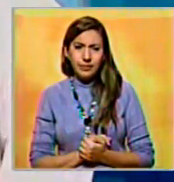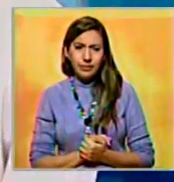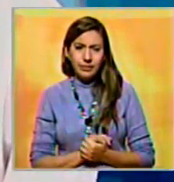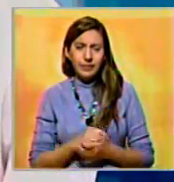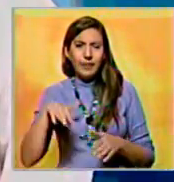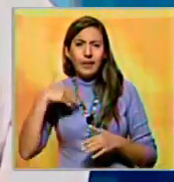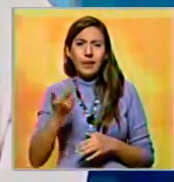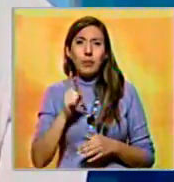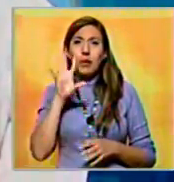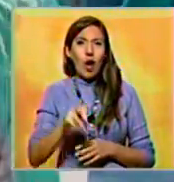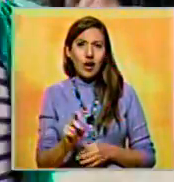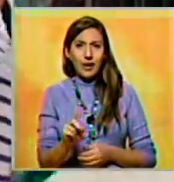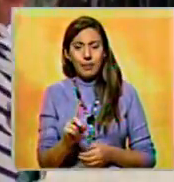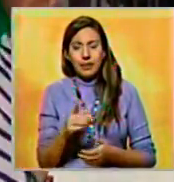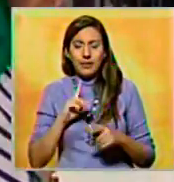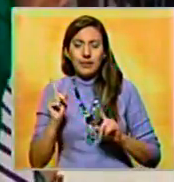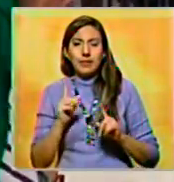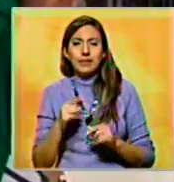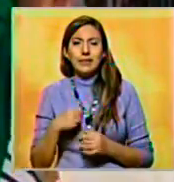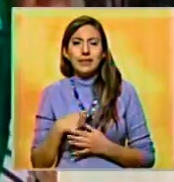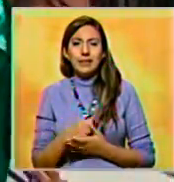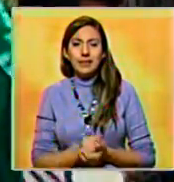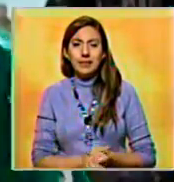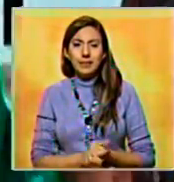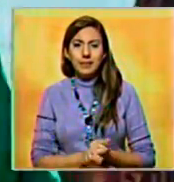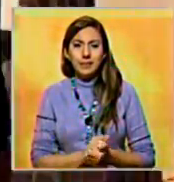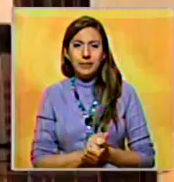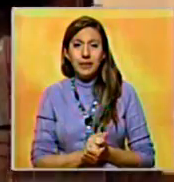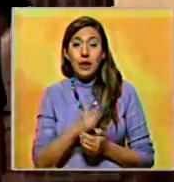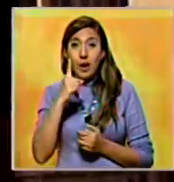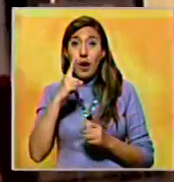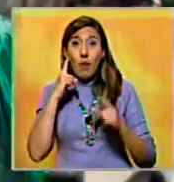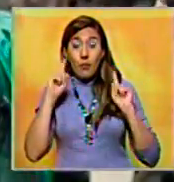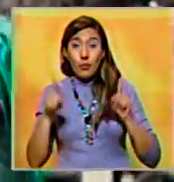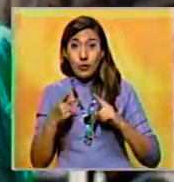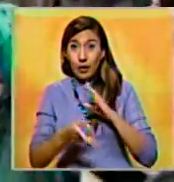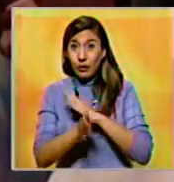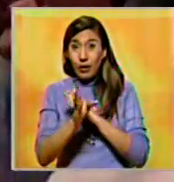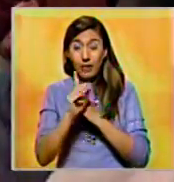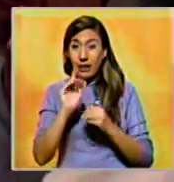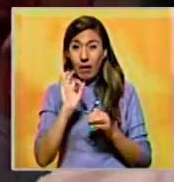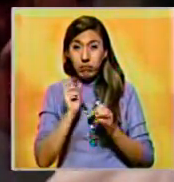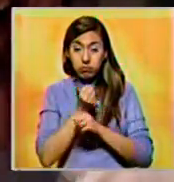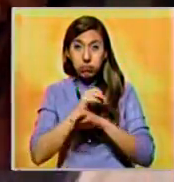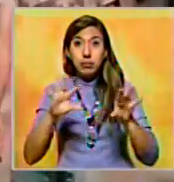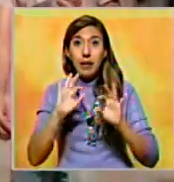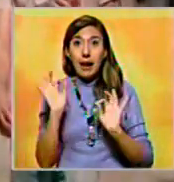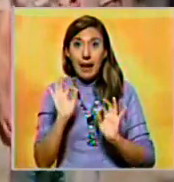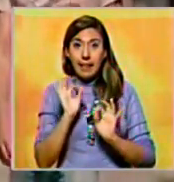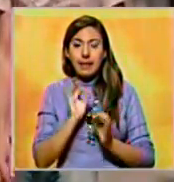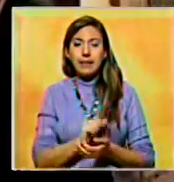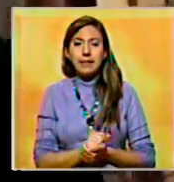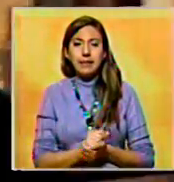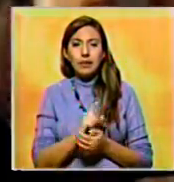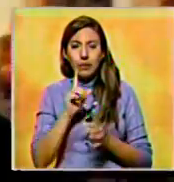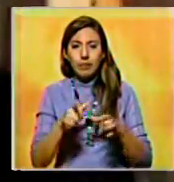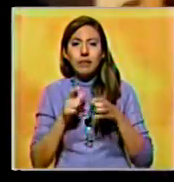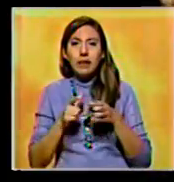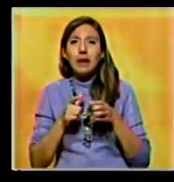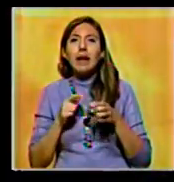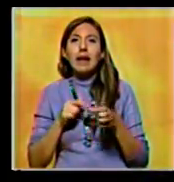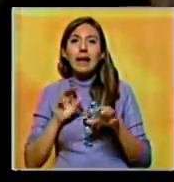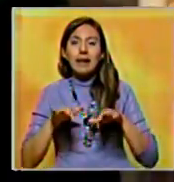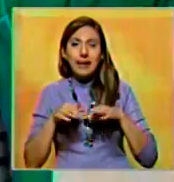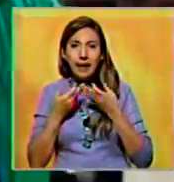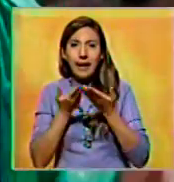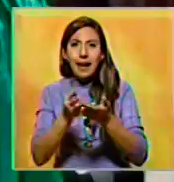después no compro el disco. El video de No te tengo a ti, que no lo he lanzado todavía al mercado, pienso regalárselo a la gente dentro